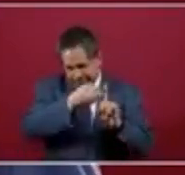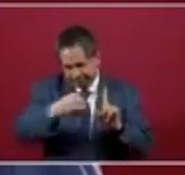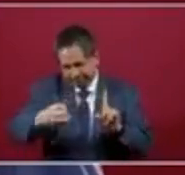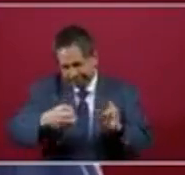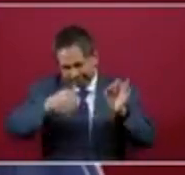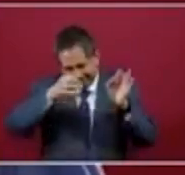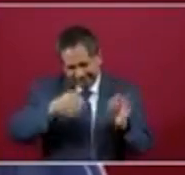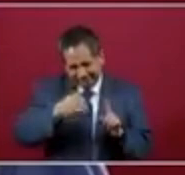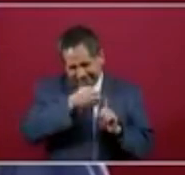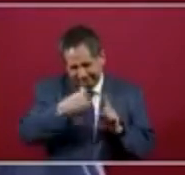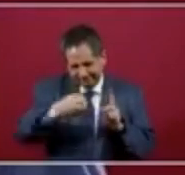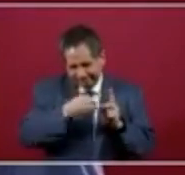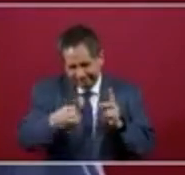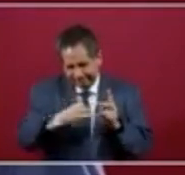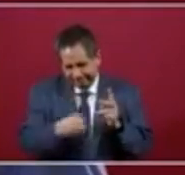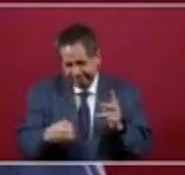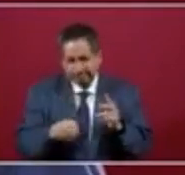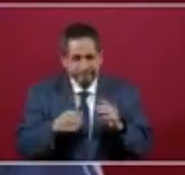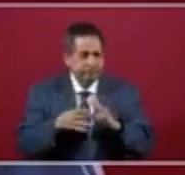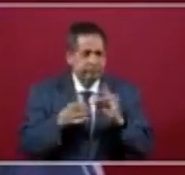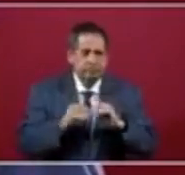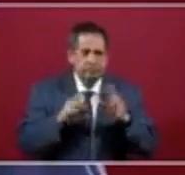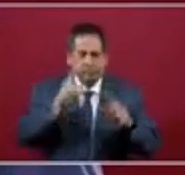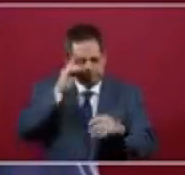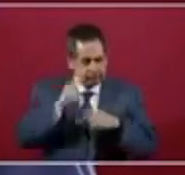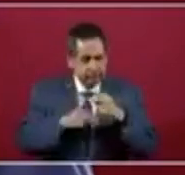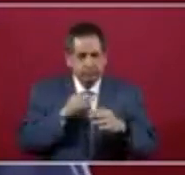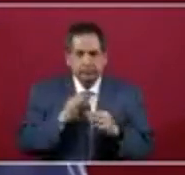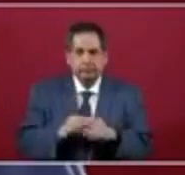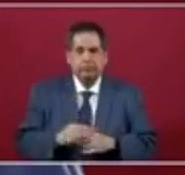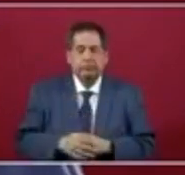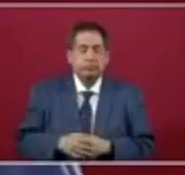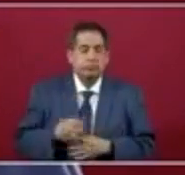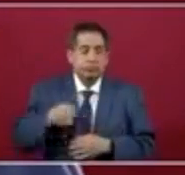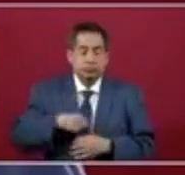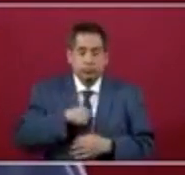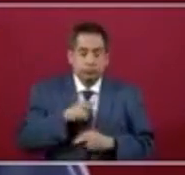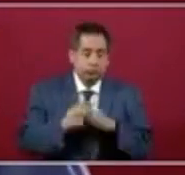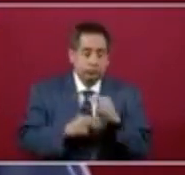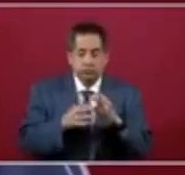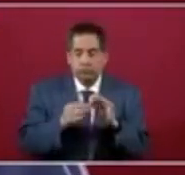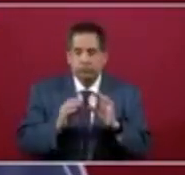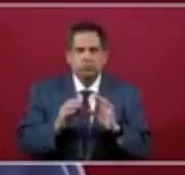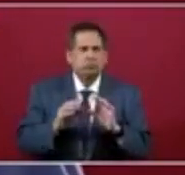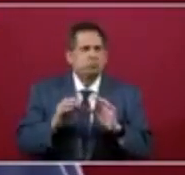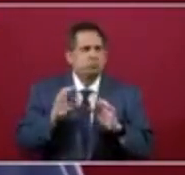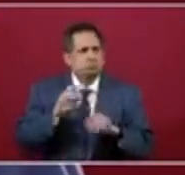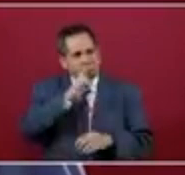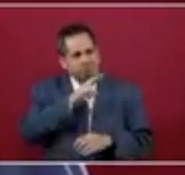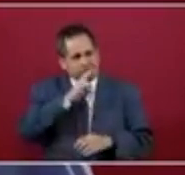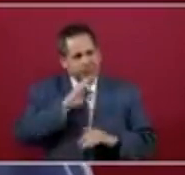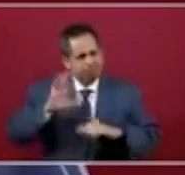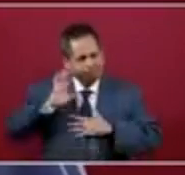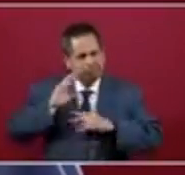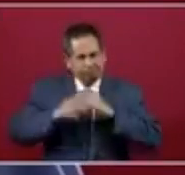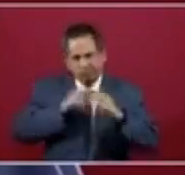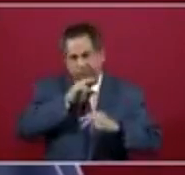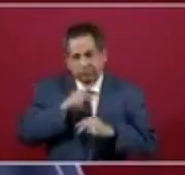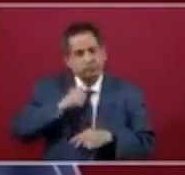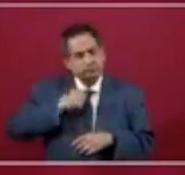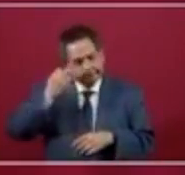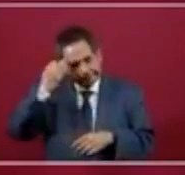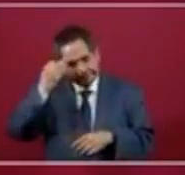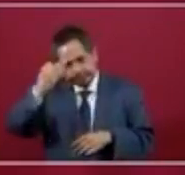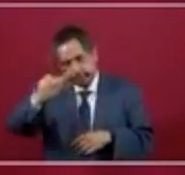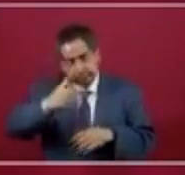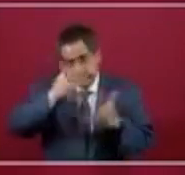esta clasificación y descripción para tenerlo. Nos comprometemos a tenerlo lo más antes posible, lleva su tiempo,